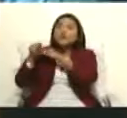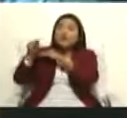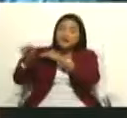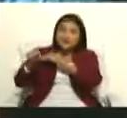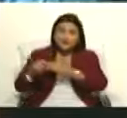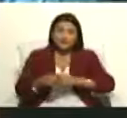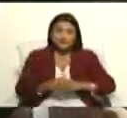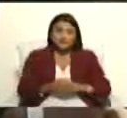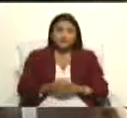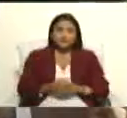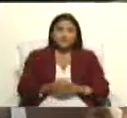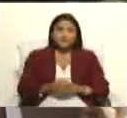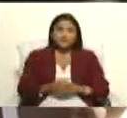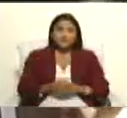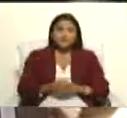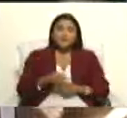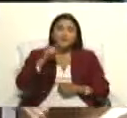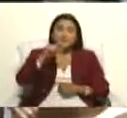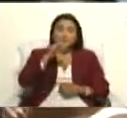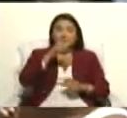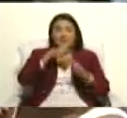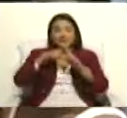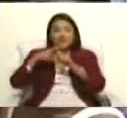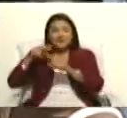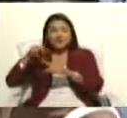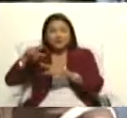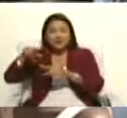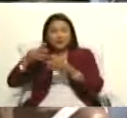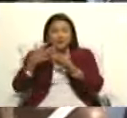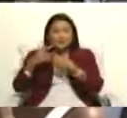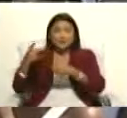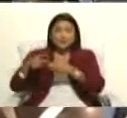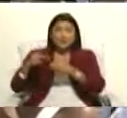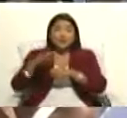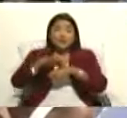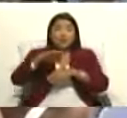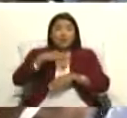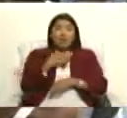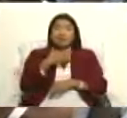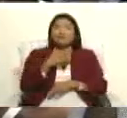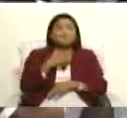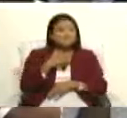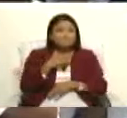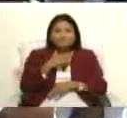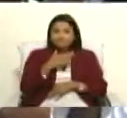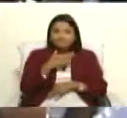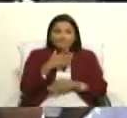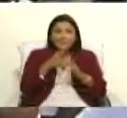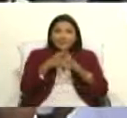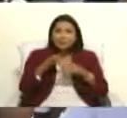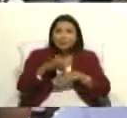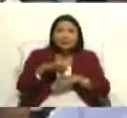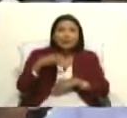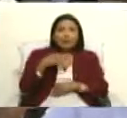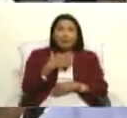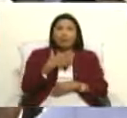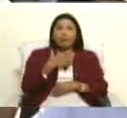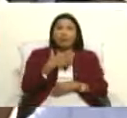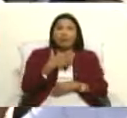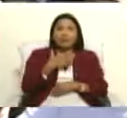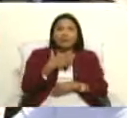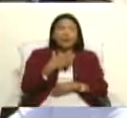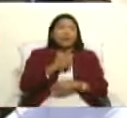través de empresas petroleras ese imperialismo no nos quiere dejar tranquilos ni nos va a dejar tranquilos pero Nosotros hemos